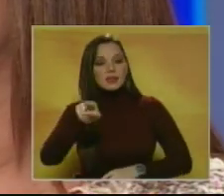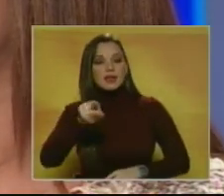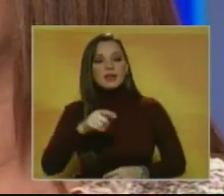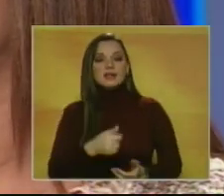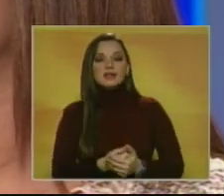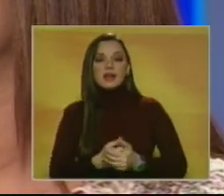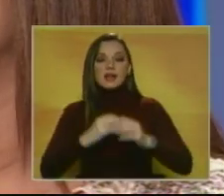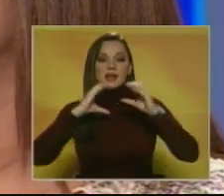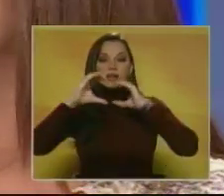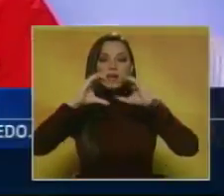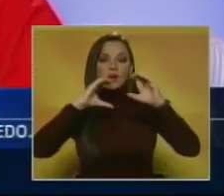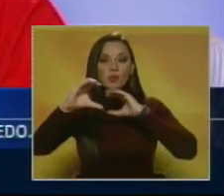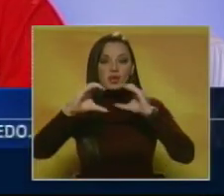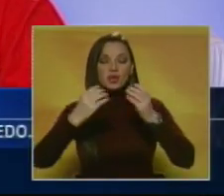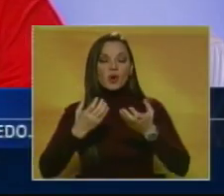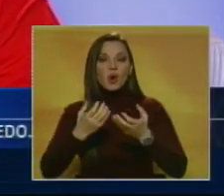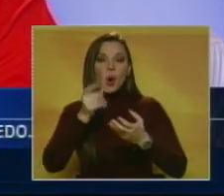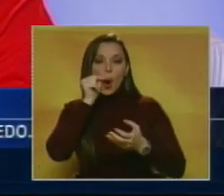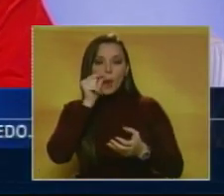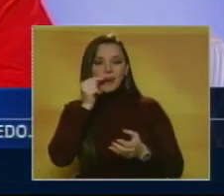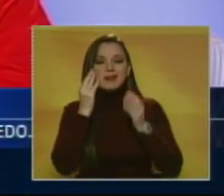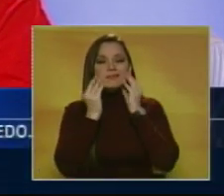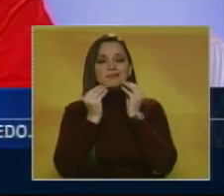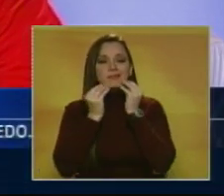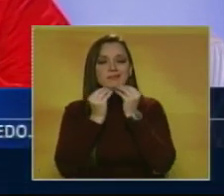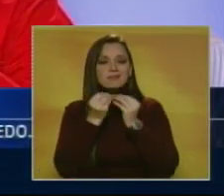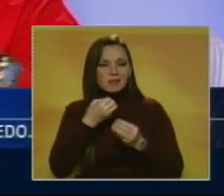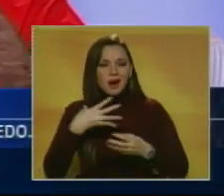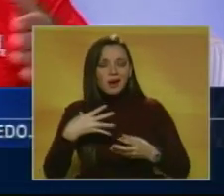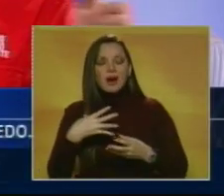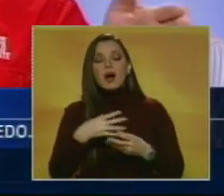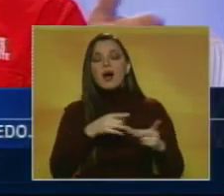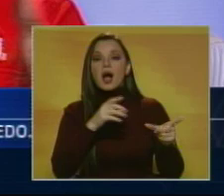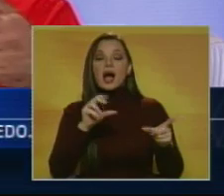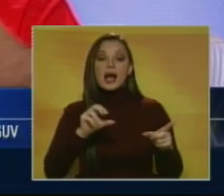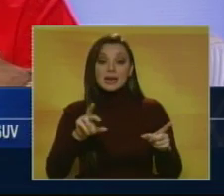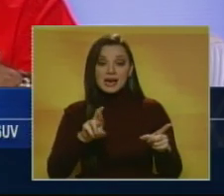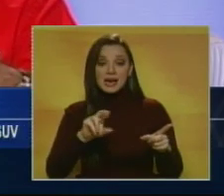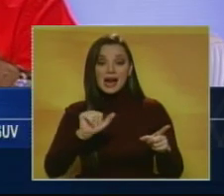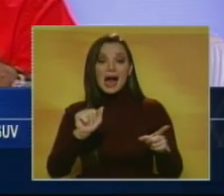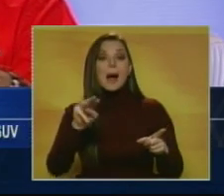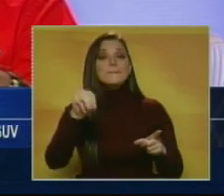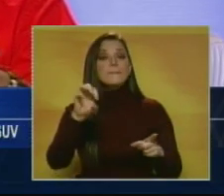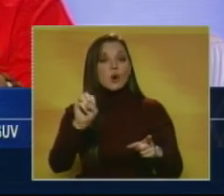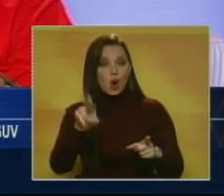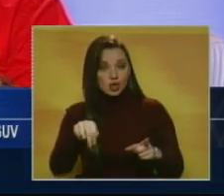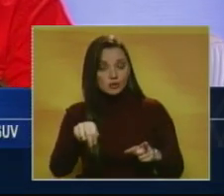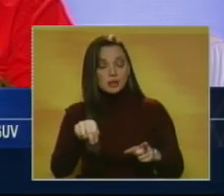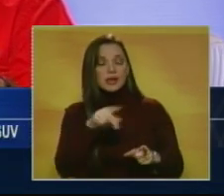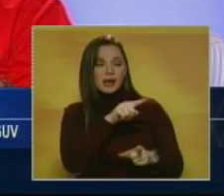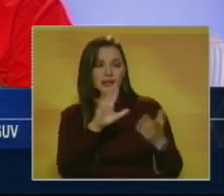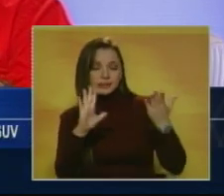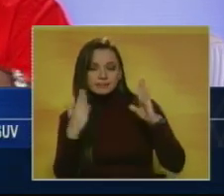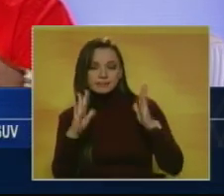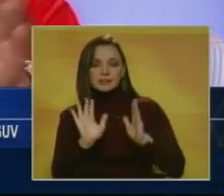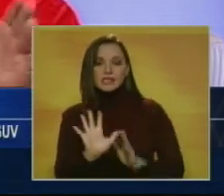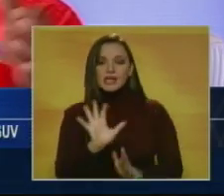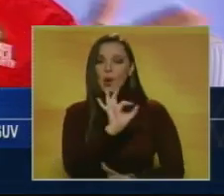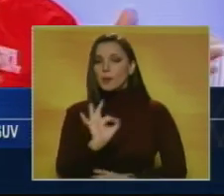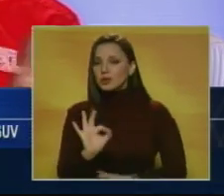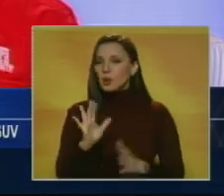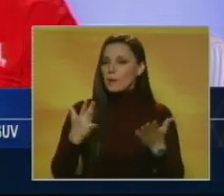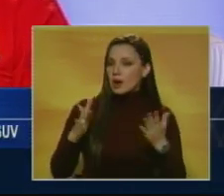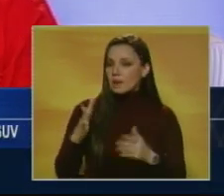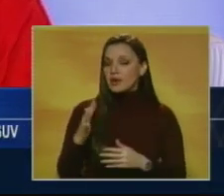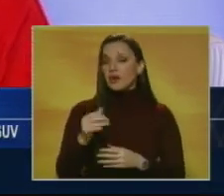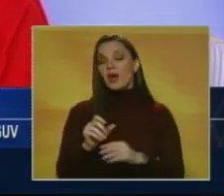de comunicar Ramos Alud, ¿verdad?, es el mismo número que se ha estado manejando, en 5% más o menos, en